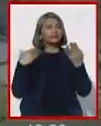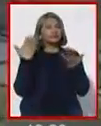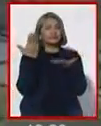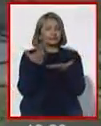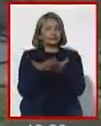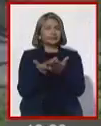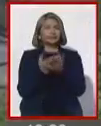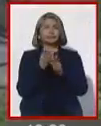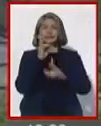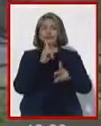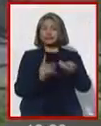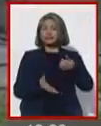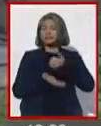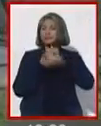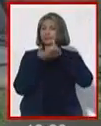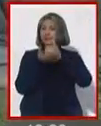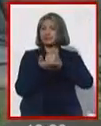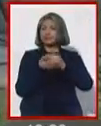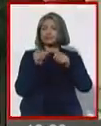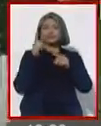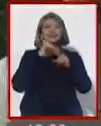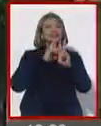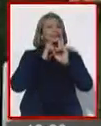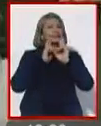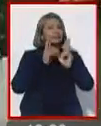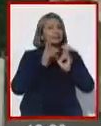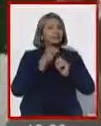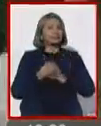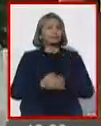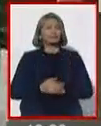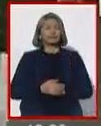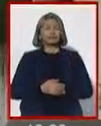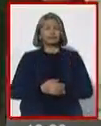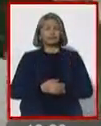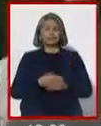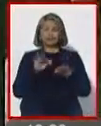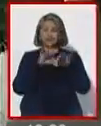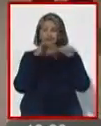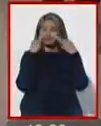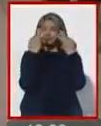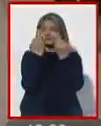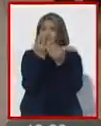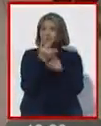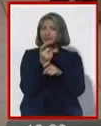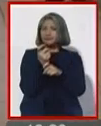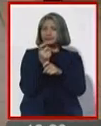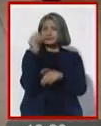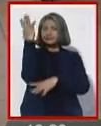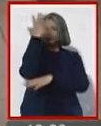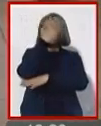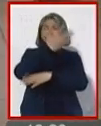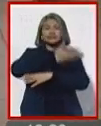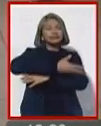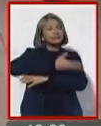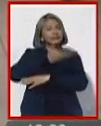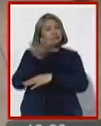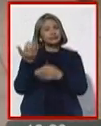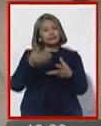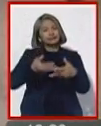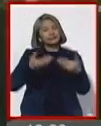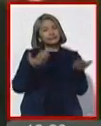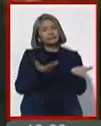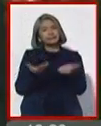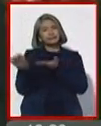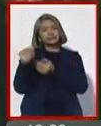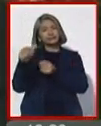el personal desplazado en esta zona, dando respuesta a esta familia afectada, quitando el árbol del lugar